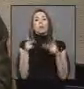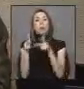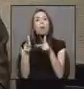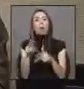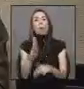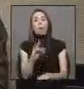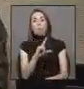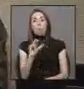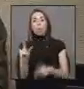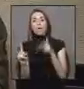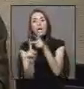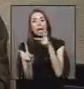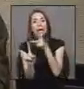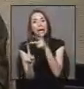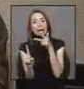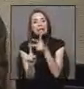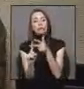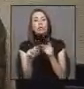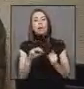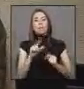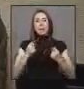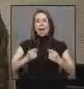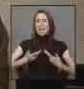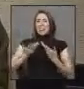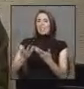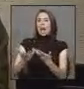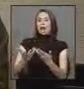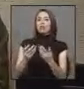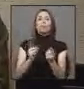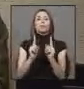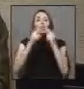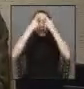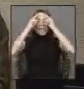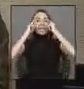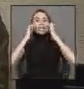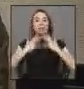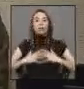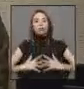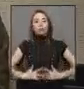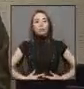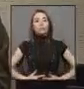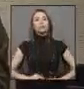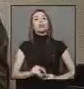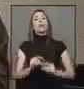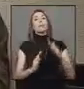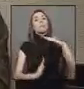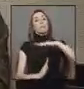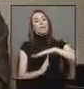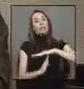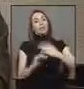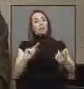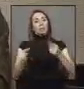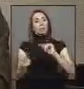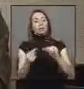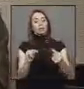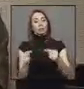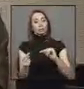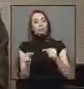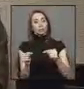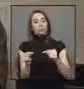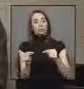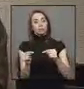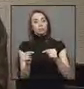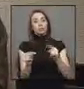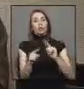bullying o aquellos maltratos que no llegan a constituir lesiones. Queda pendiente para el debate lo